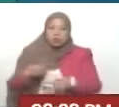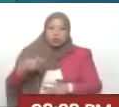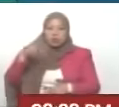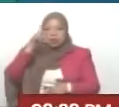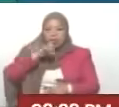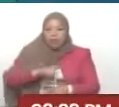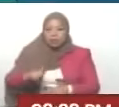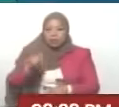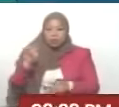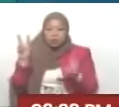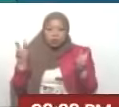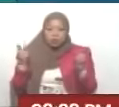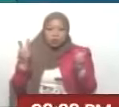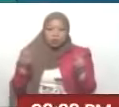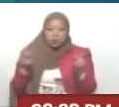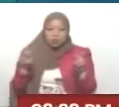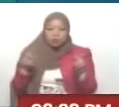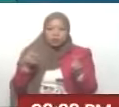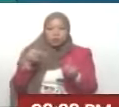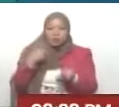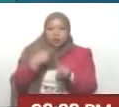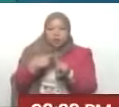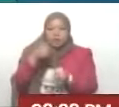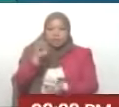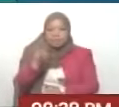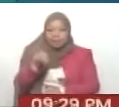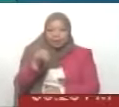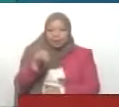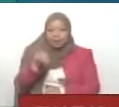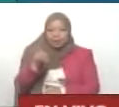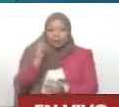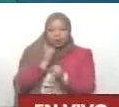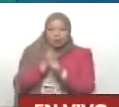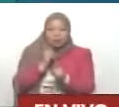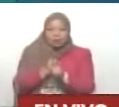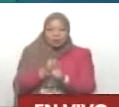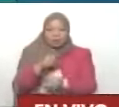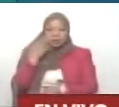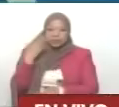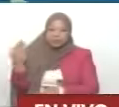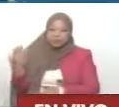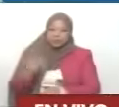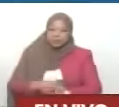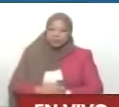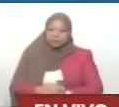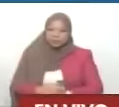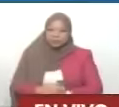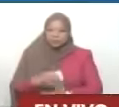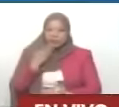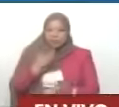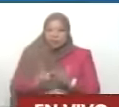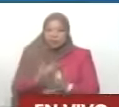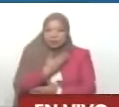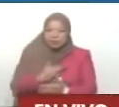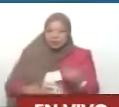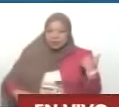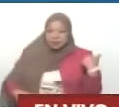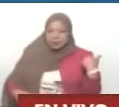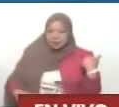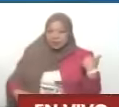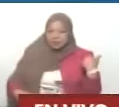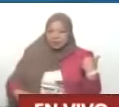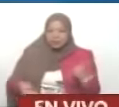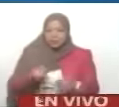año, Factor M, Winston Mayanilla. Gracias, presidente, gracias.